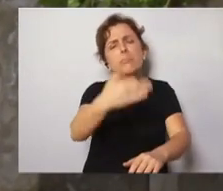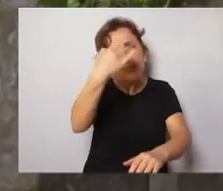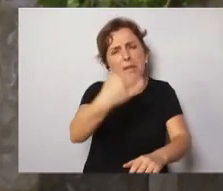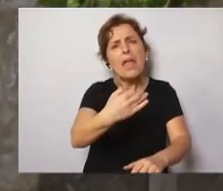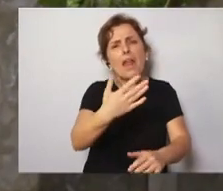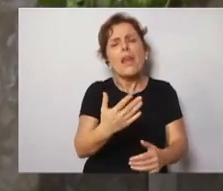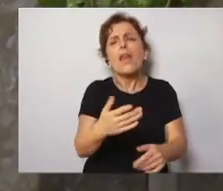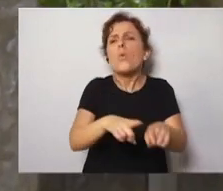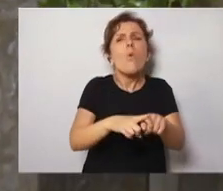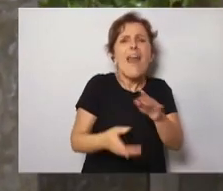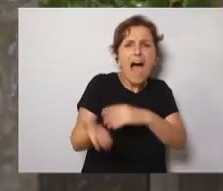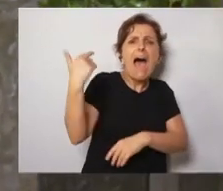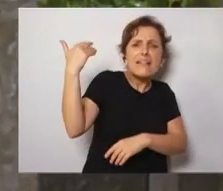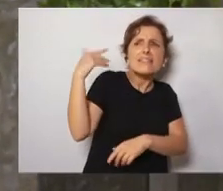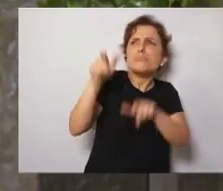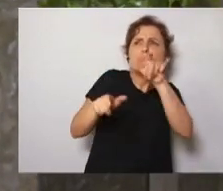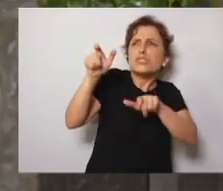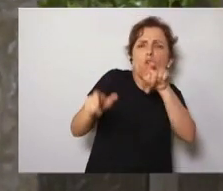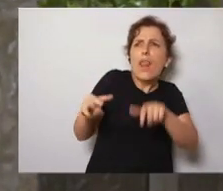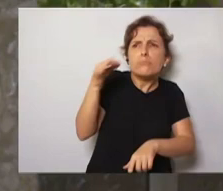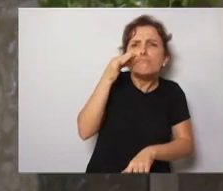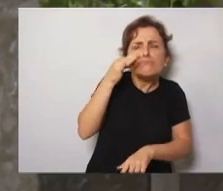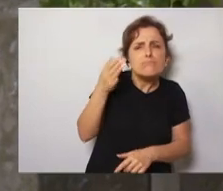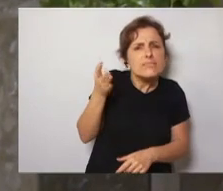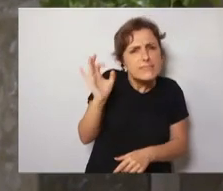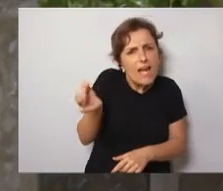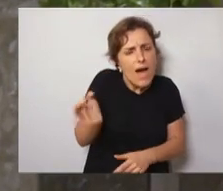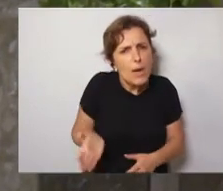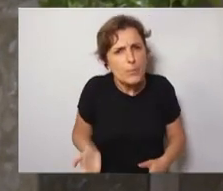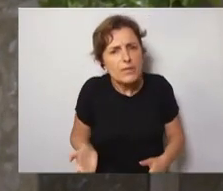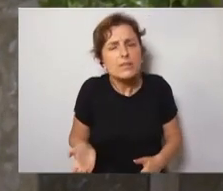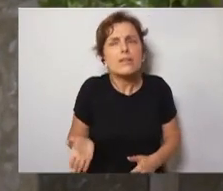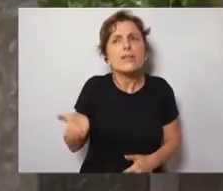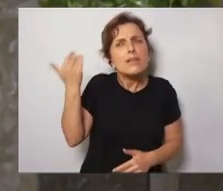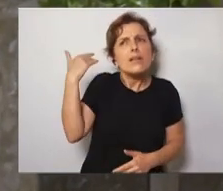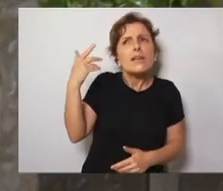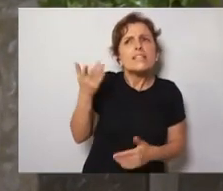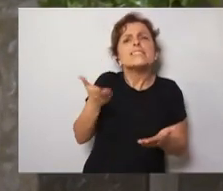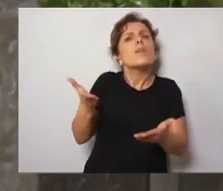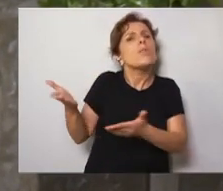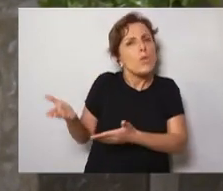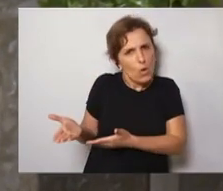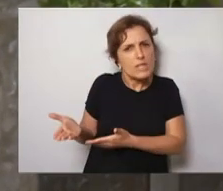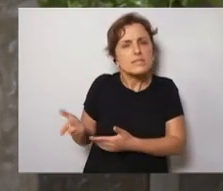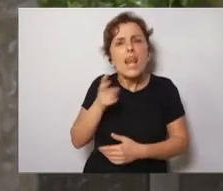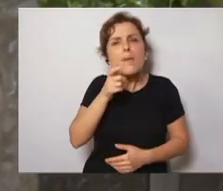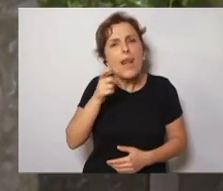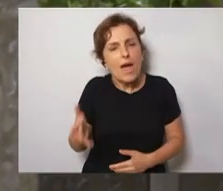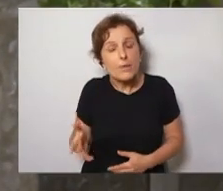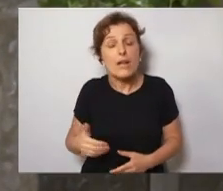nos fueron transmitidos por aquellos que han sido desde el comienzo testigos oculares y servidores de la palabra